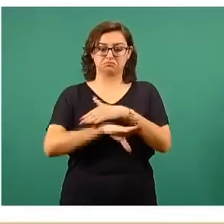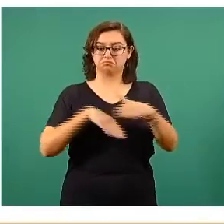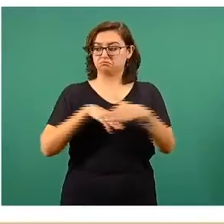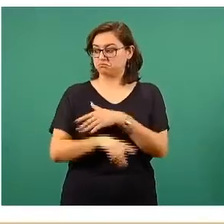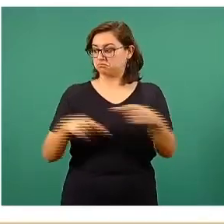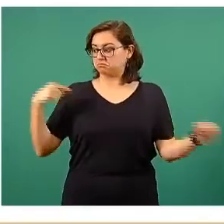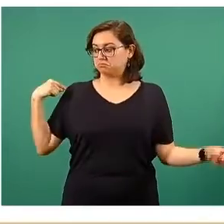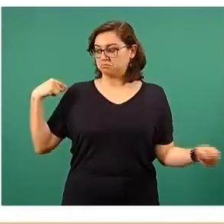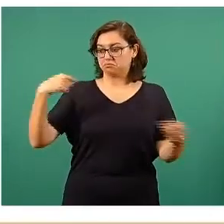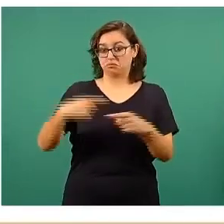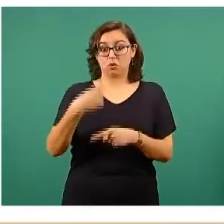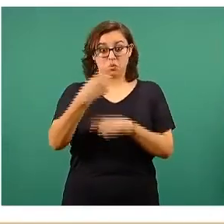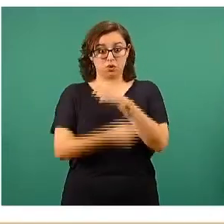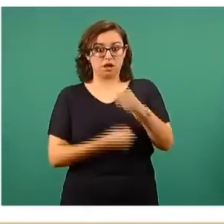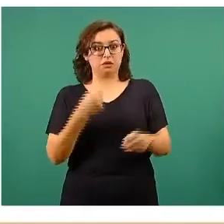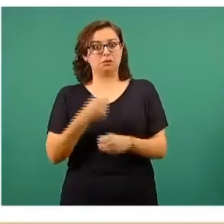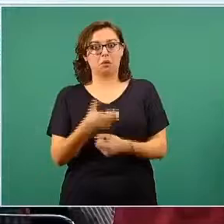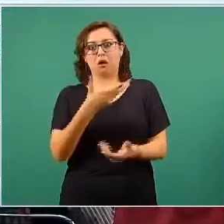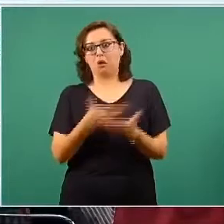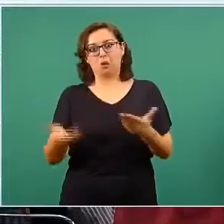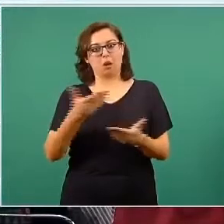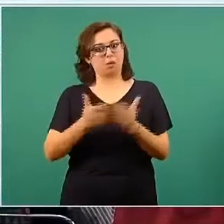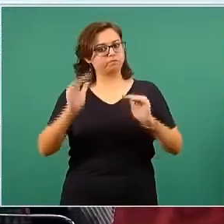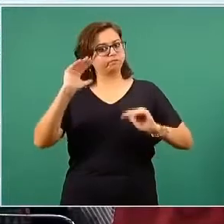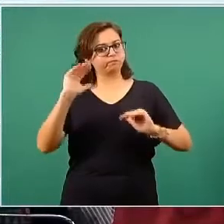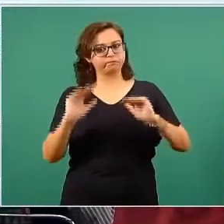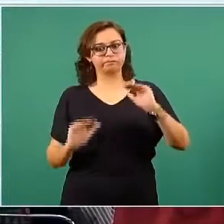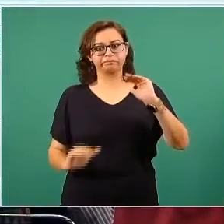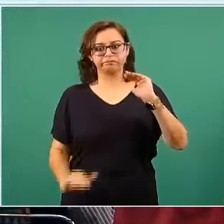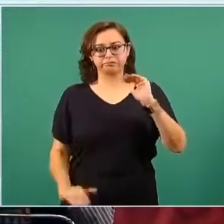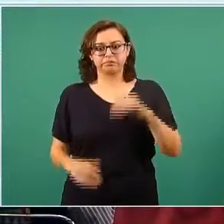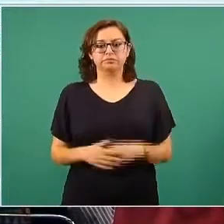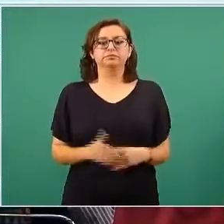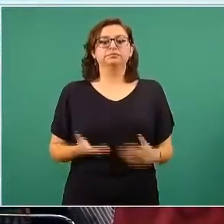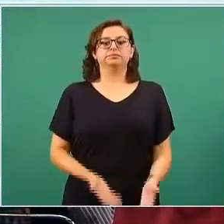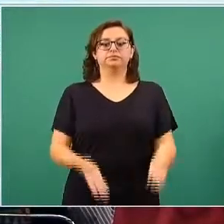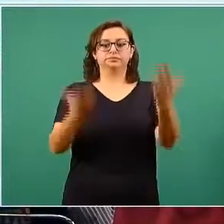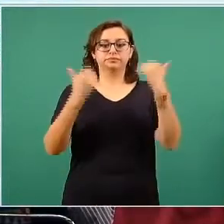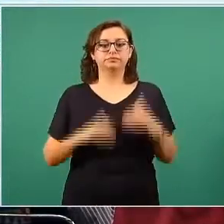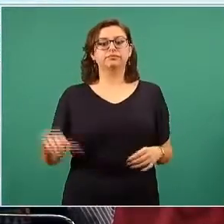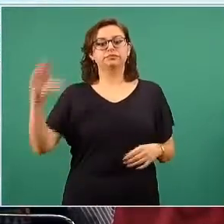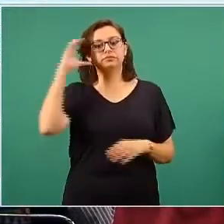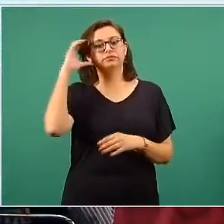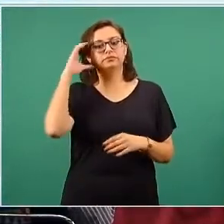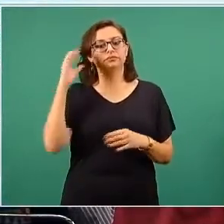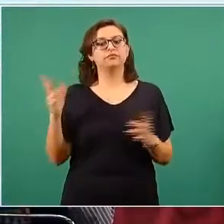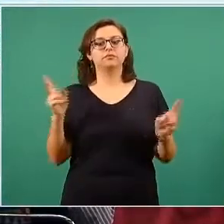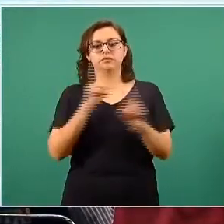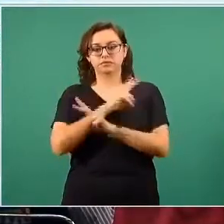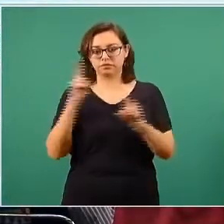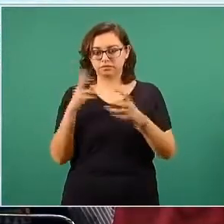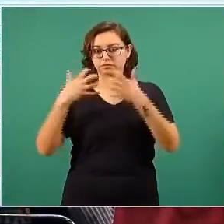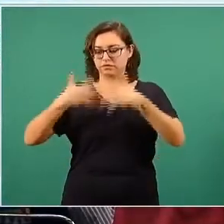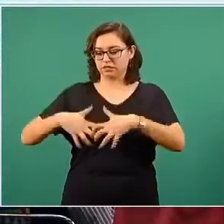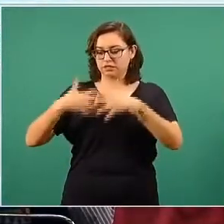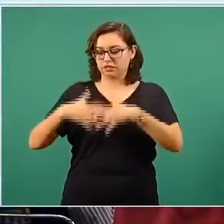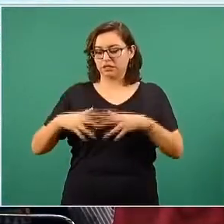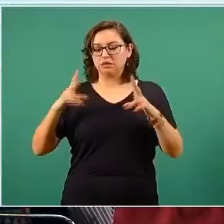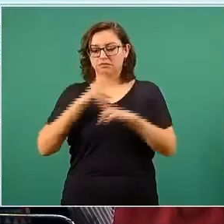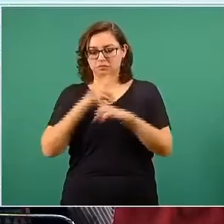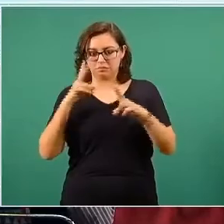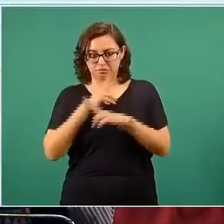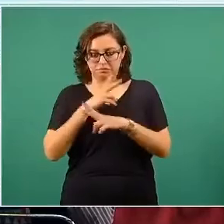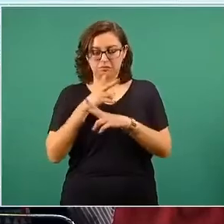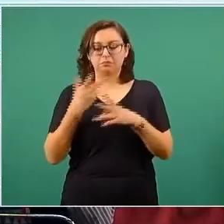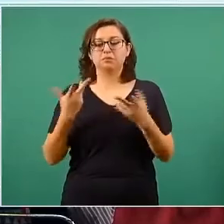la epidemia, de las más bajas. Si vemos la siguiente diapositiva, camas con ventilador, hoy día volvemos a tener